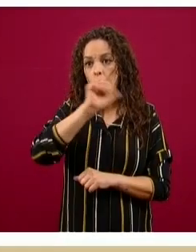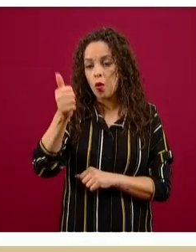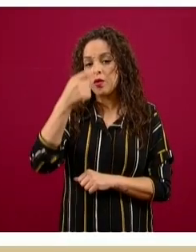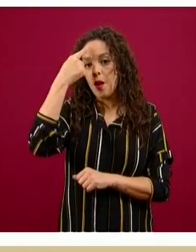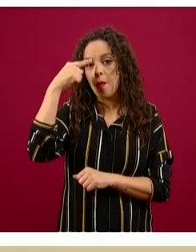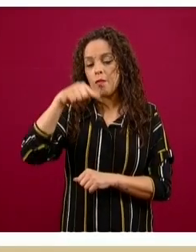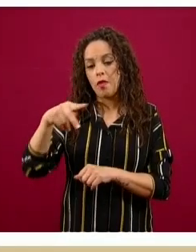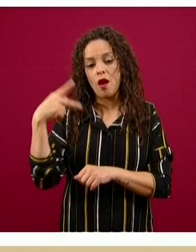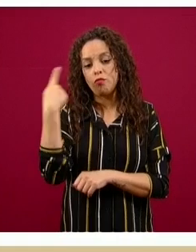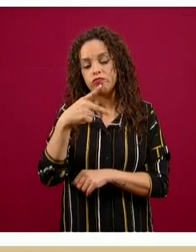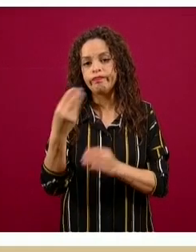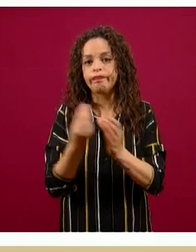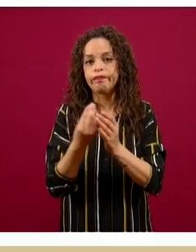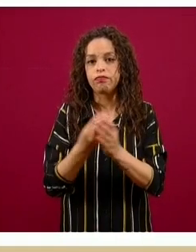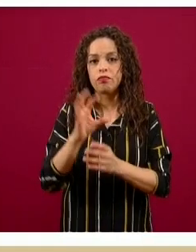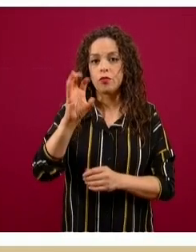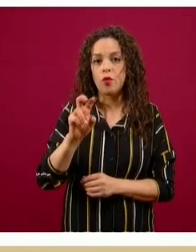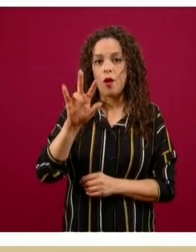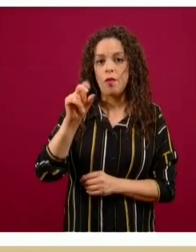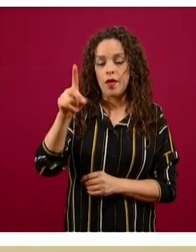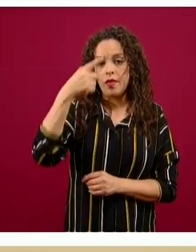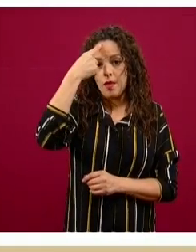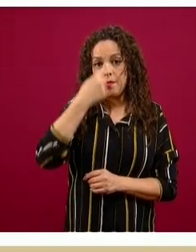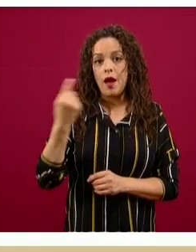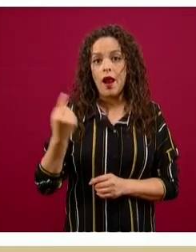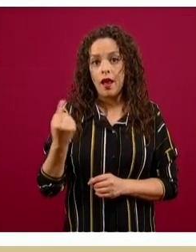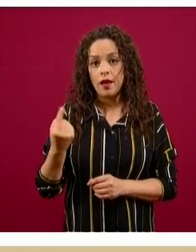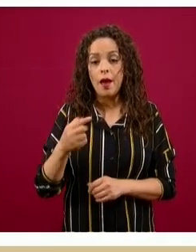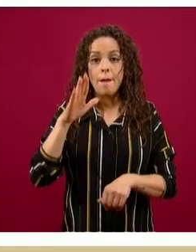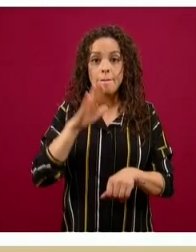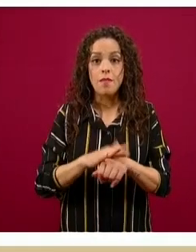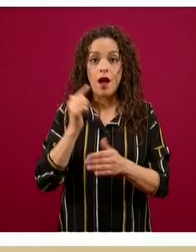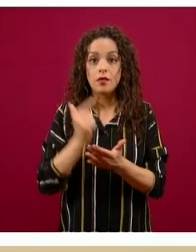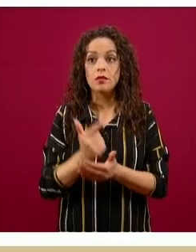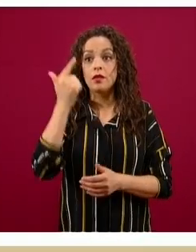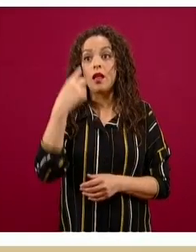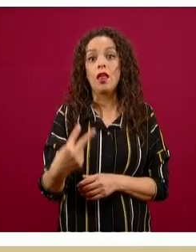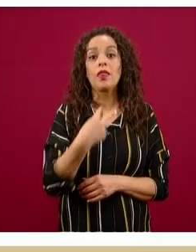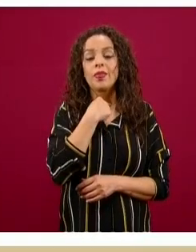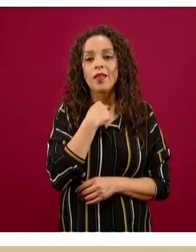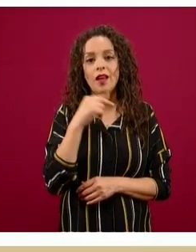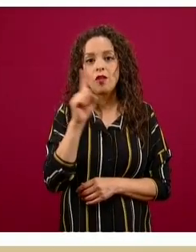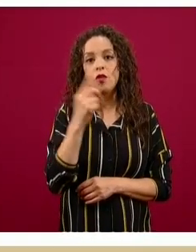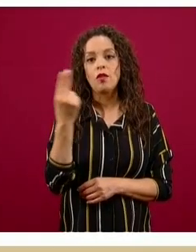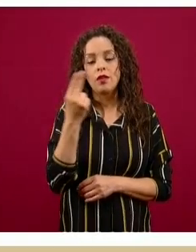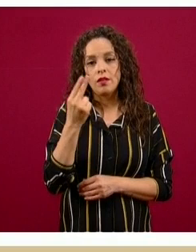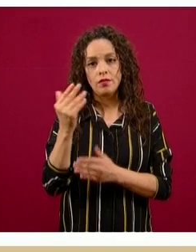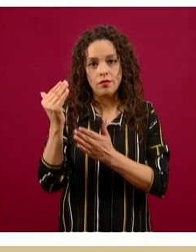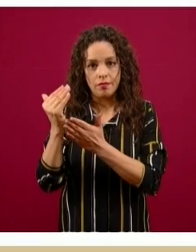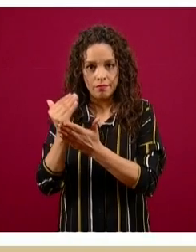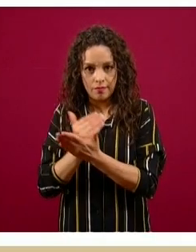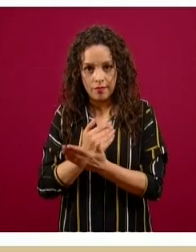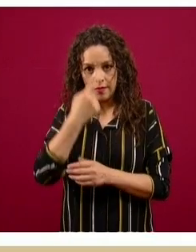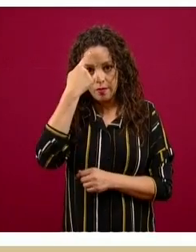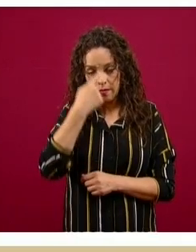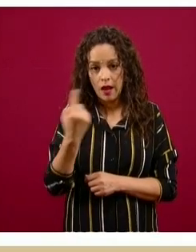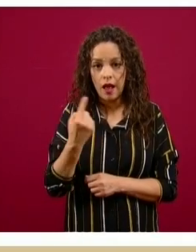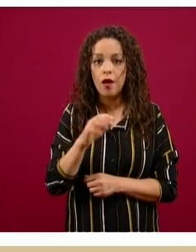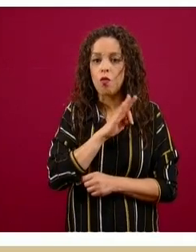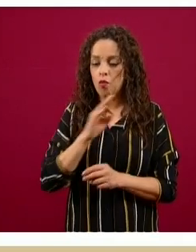que entonces no vaya a llegar este nivel a una saturación que en su momento impida otorgar el